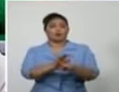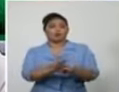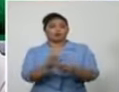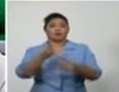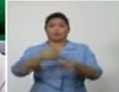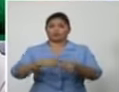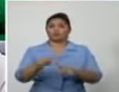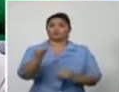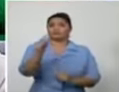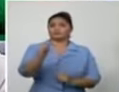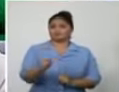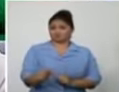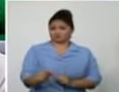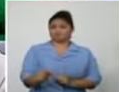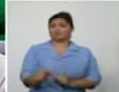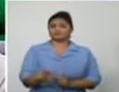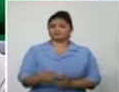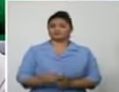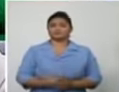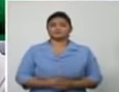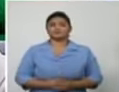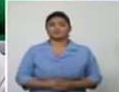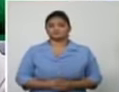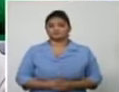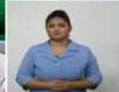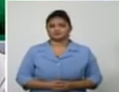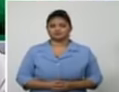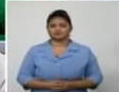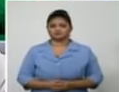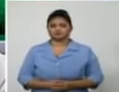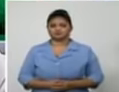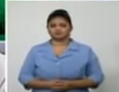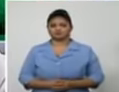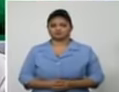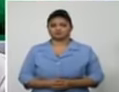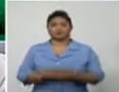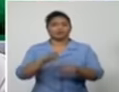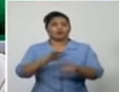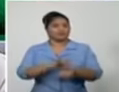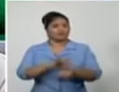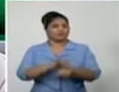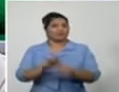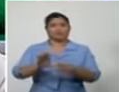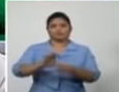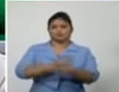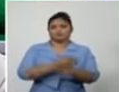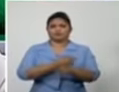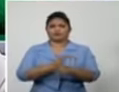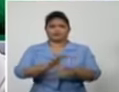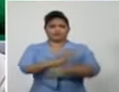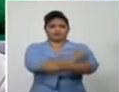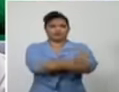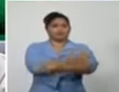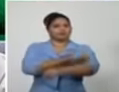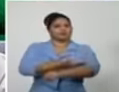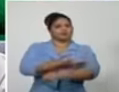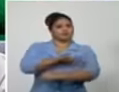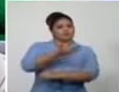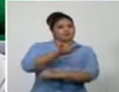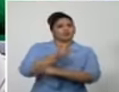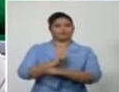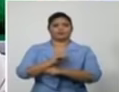previamente, con antecedentes de padecer de hipertensión arterial, enfermedad pulmonar